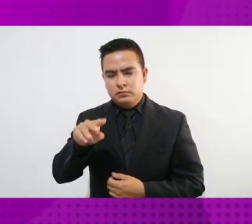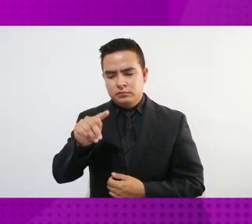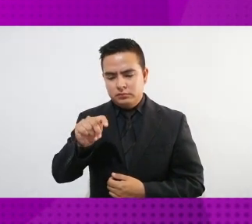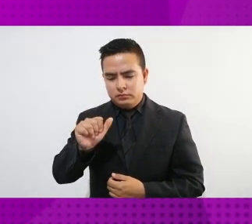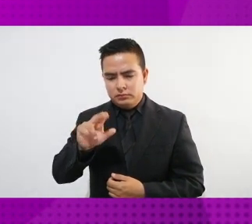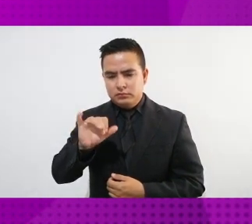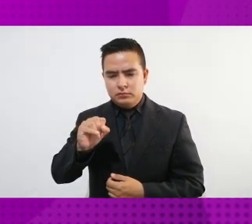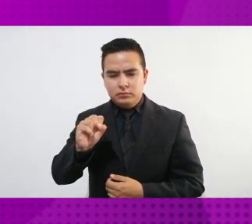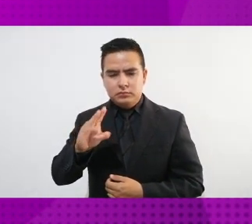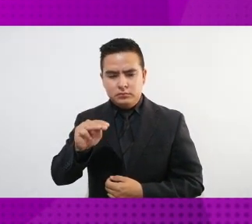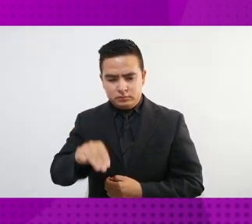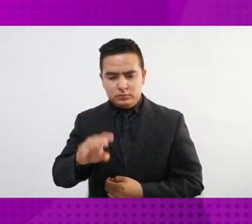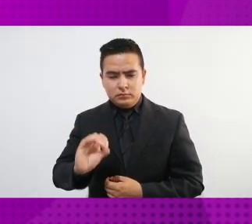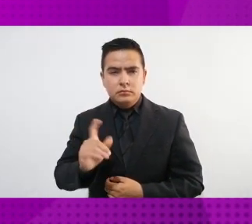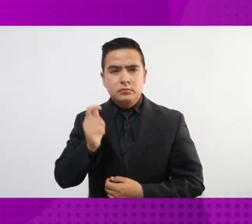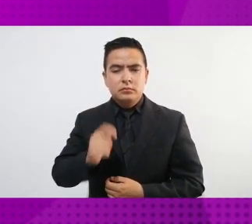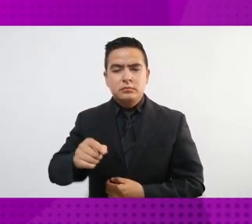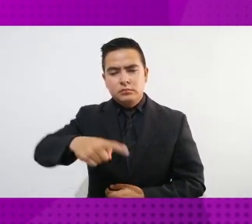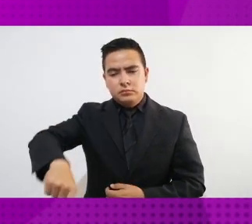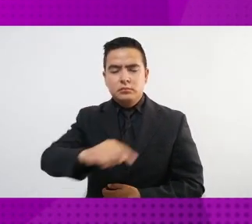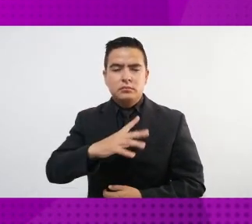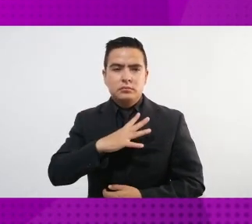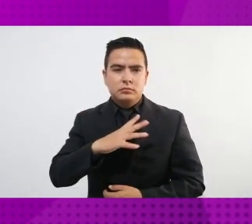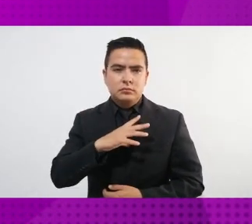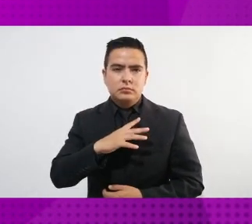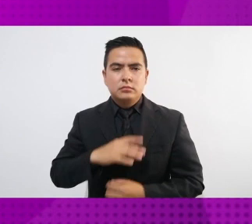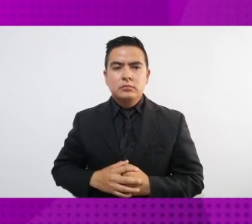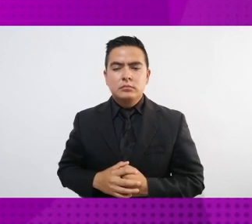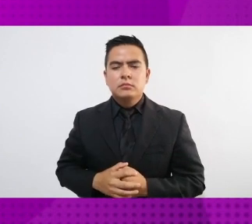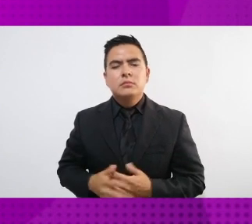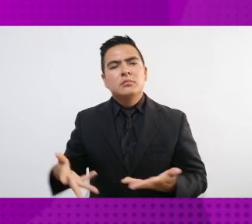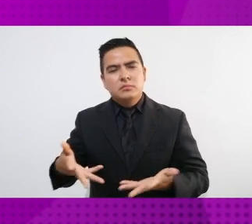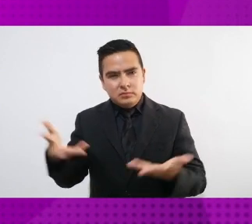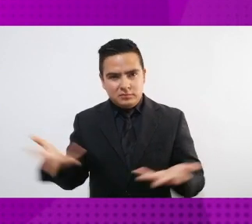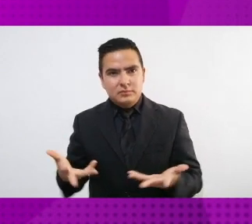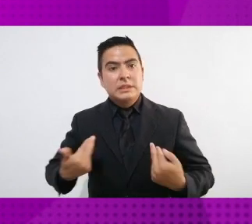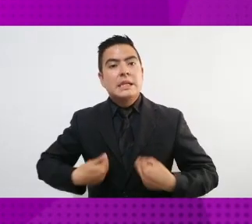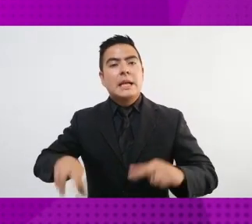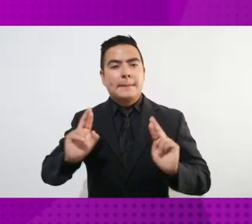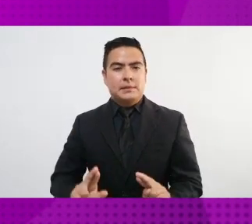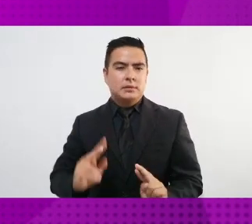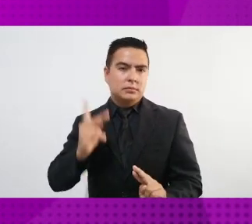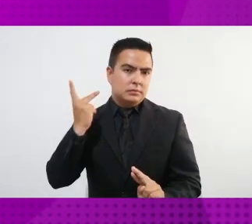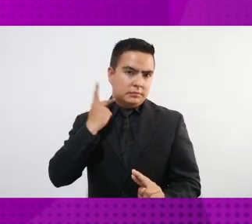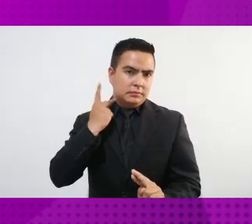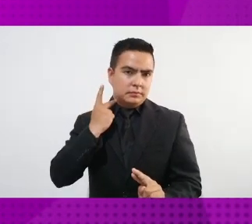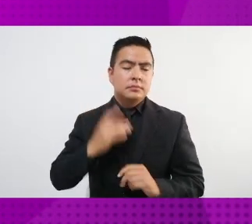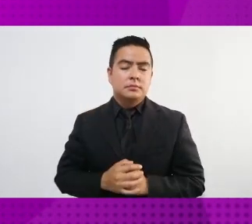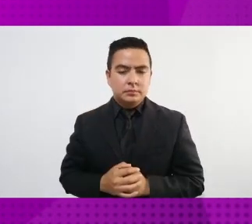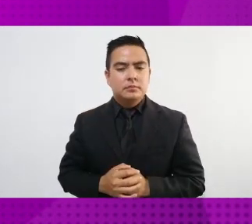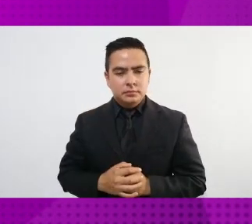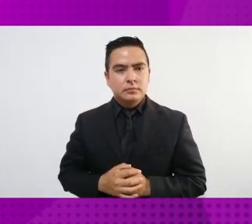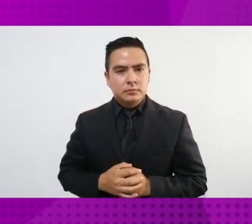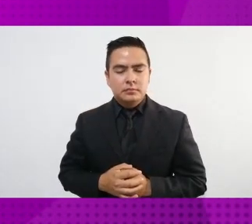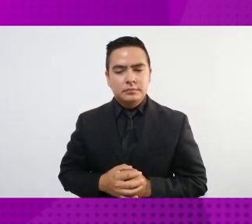adecuada, conforme a las normas jurídicas fundamentales, la representación política, ¿no?